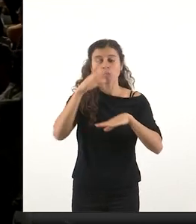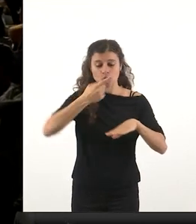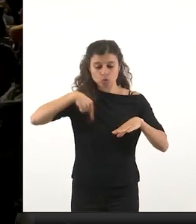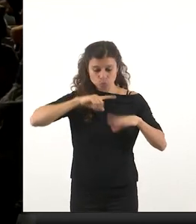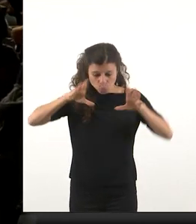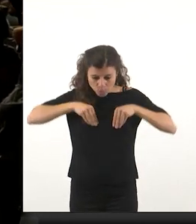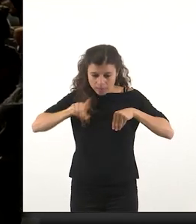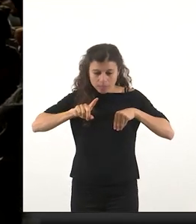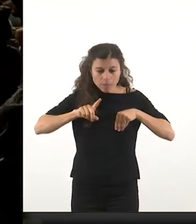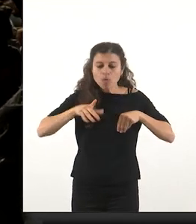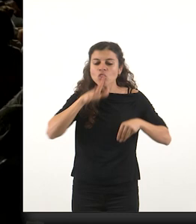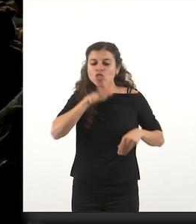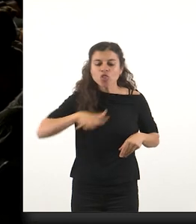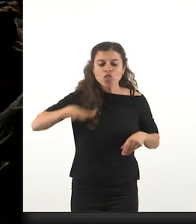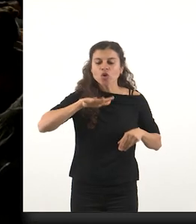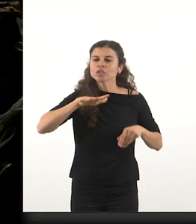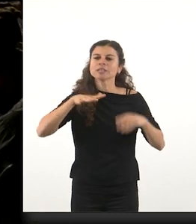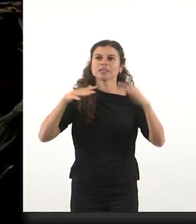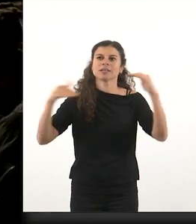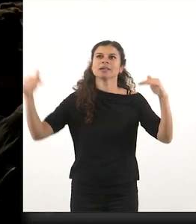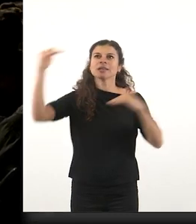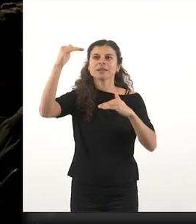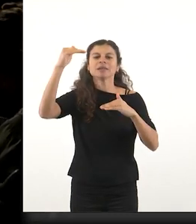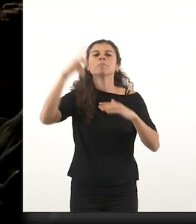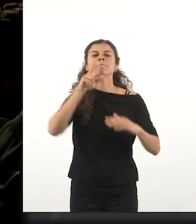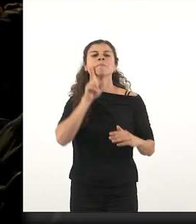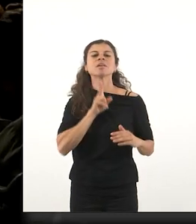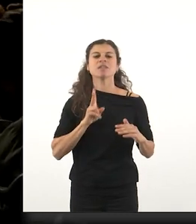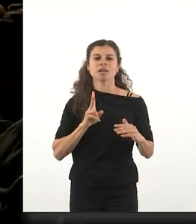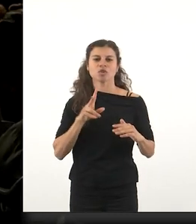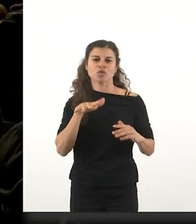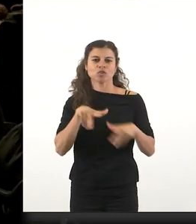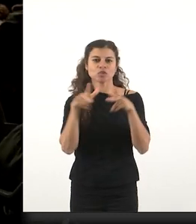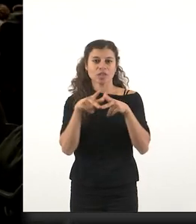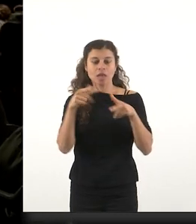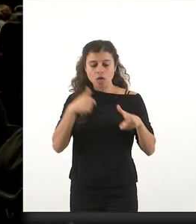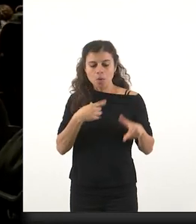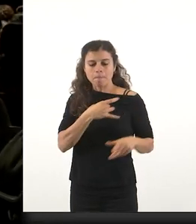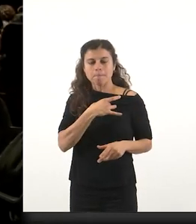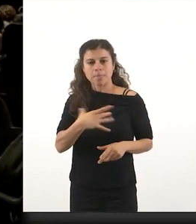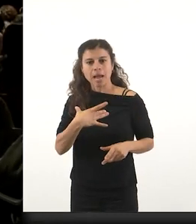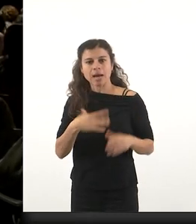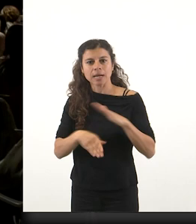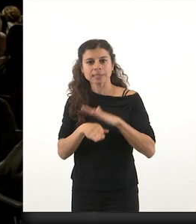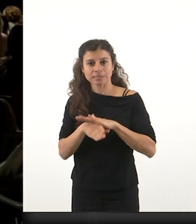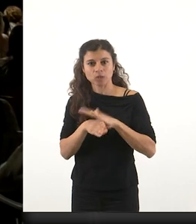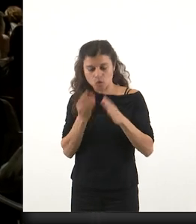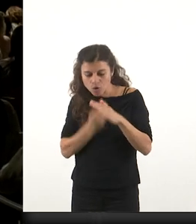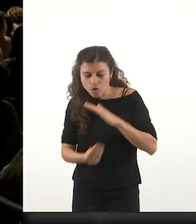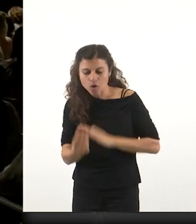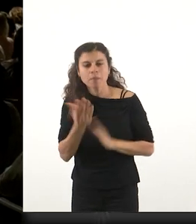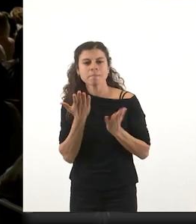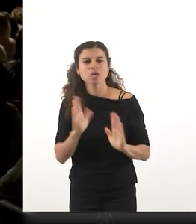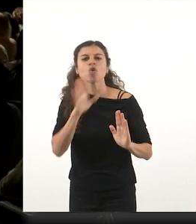de privilegio que ocupa la sociedad. Y yo, por muy guay que os parezca, sigo siendo una mujer blanca que paría a mi hijo en El Salvador. Y cuando Nahuel nació,